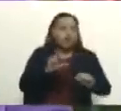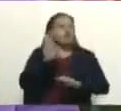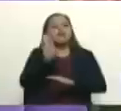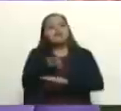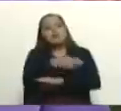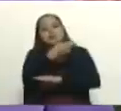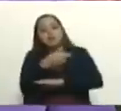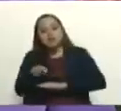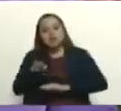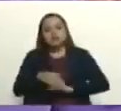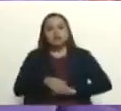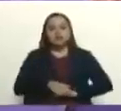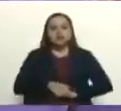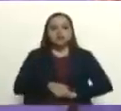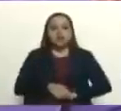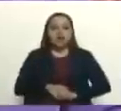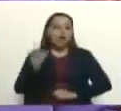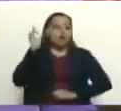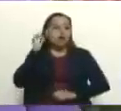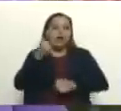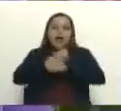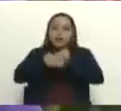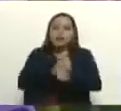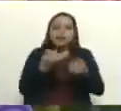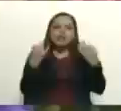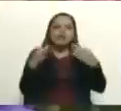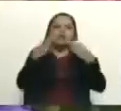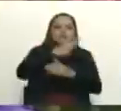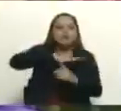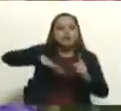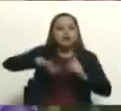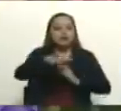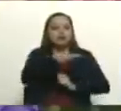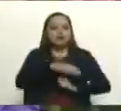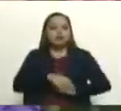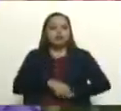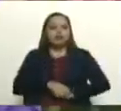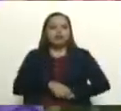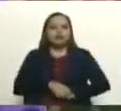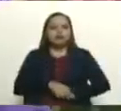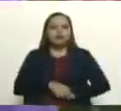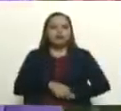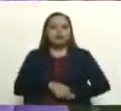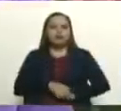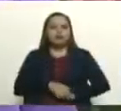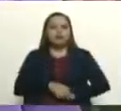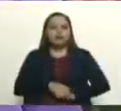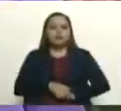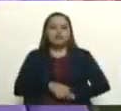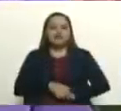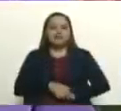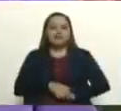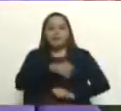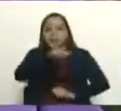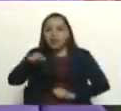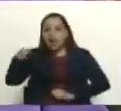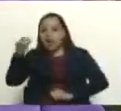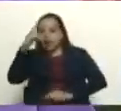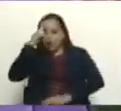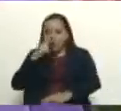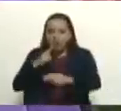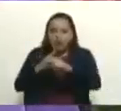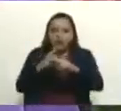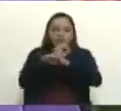música, una mujer amante de la naturaleza, quienes tuvimos el honor, la